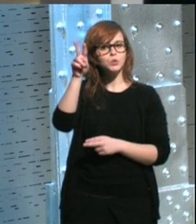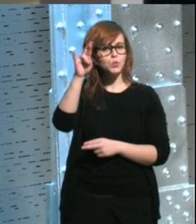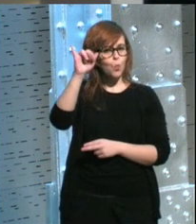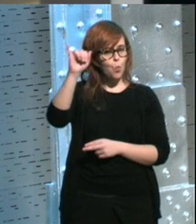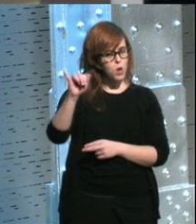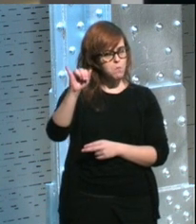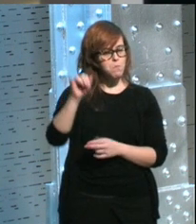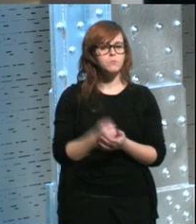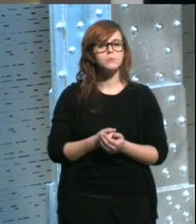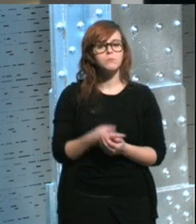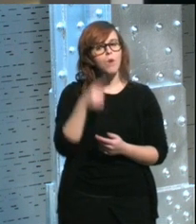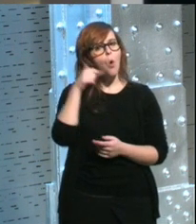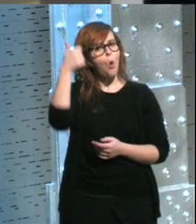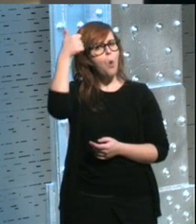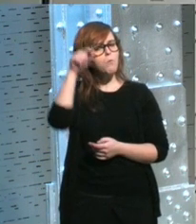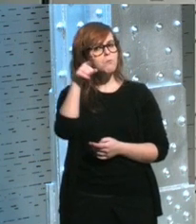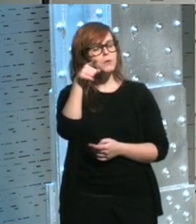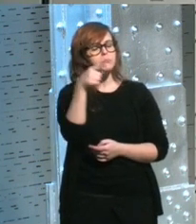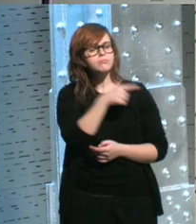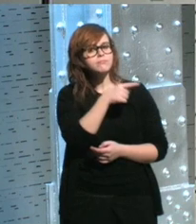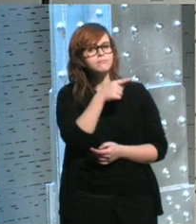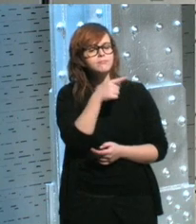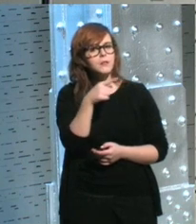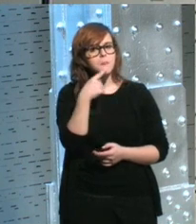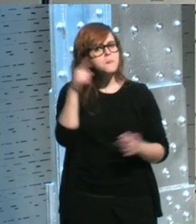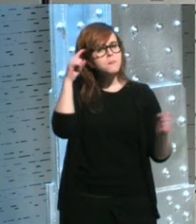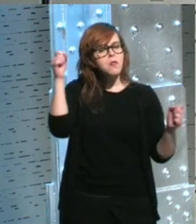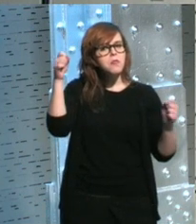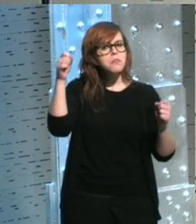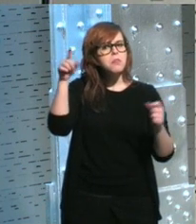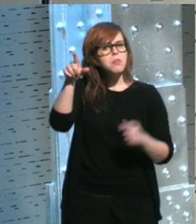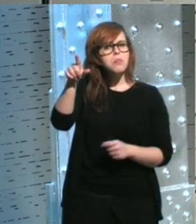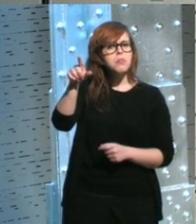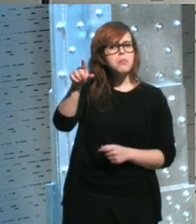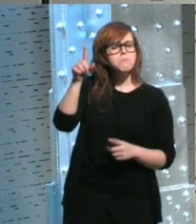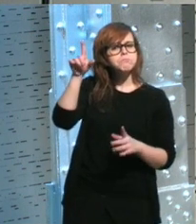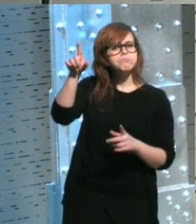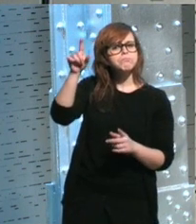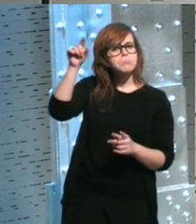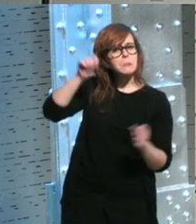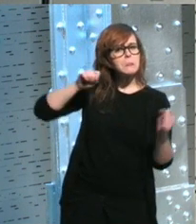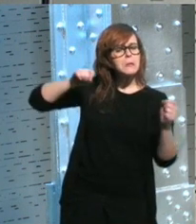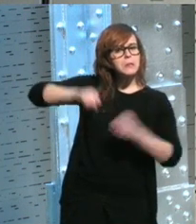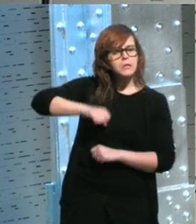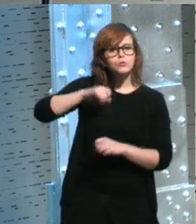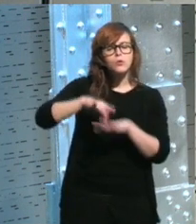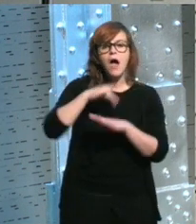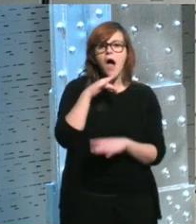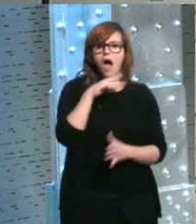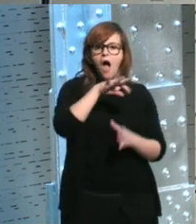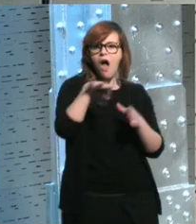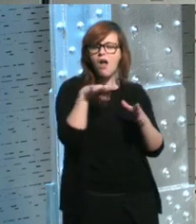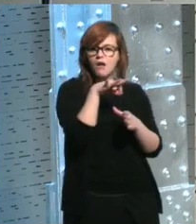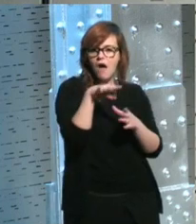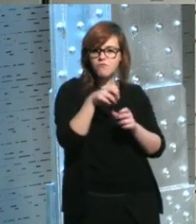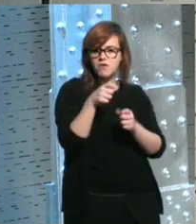tipo que decidió cambiar lo que se hace en un café. Dice que en un café lo esencial es la